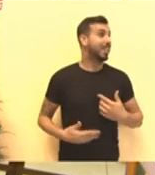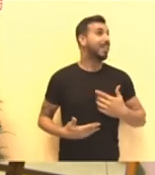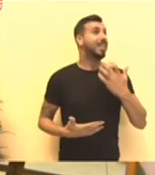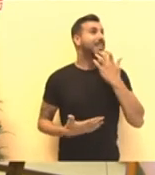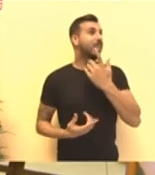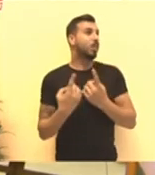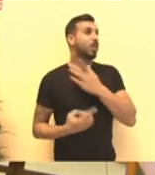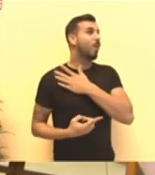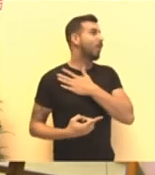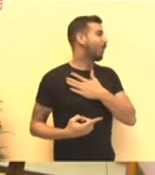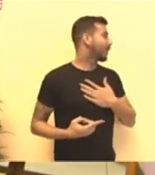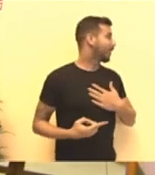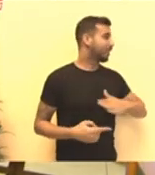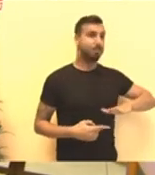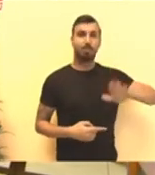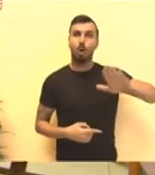Crítica.